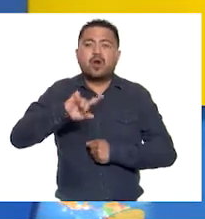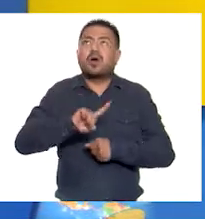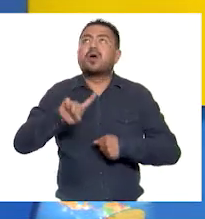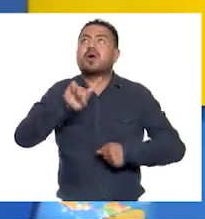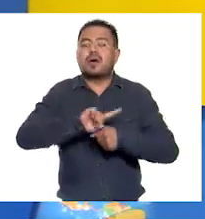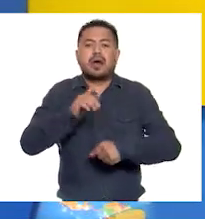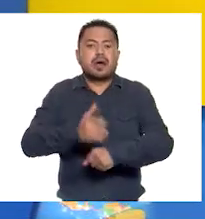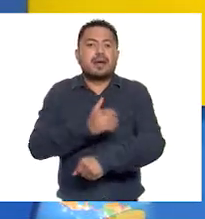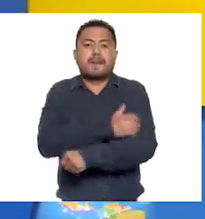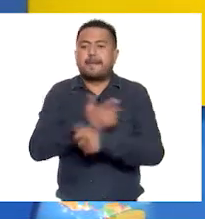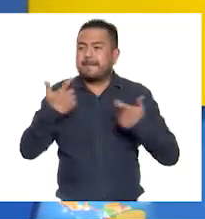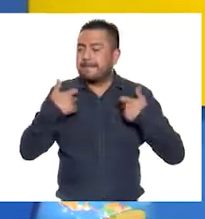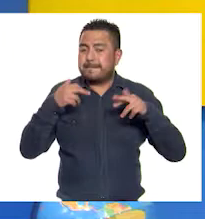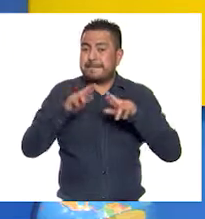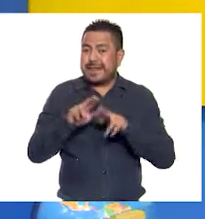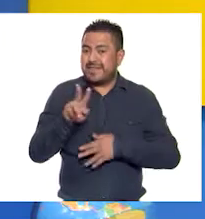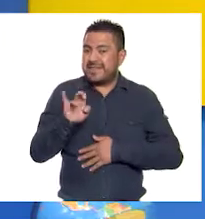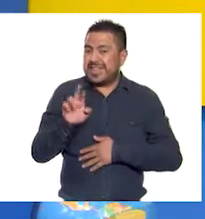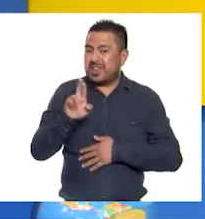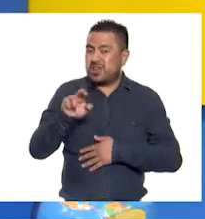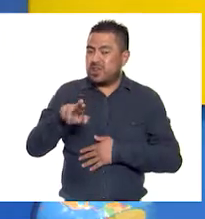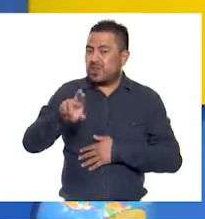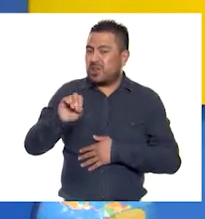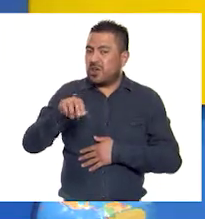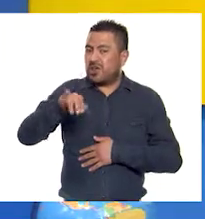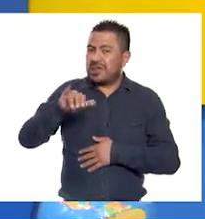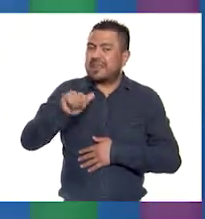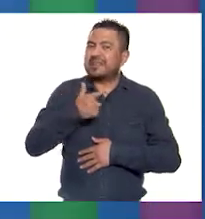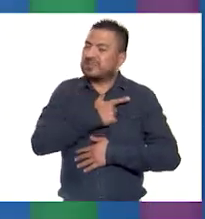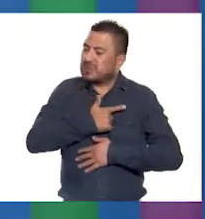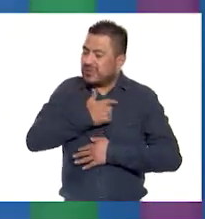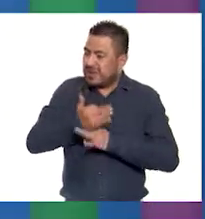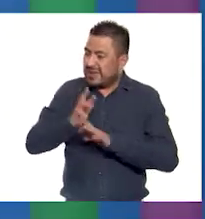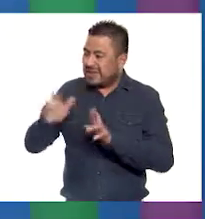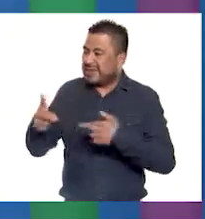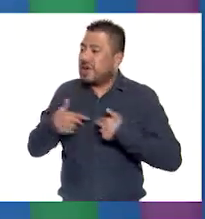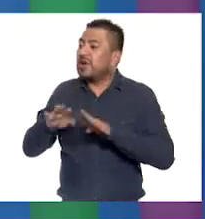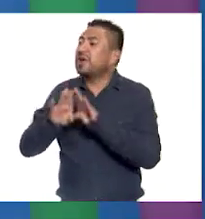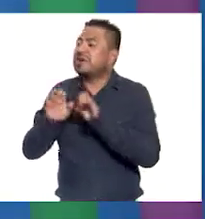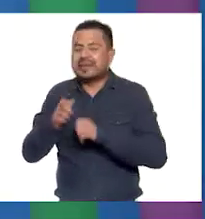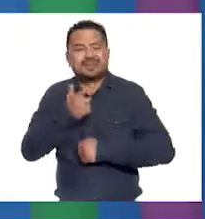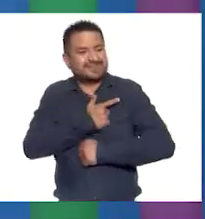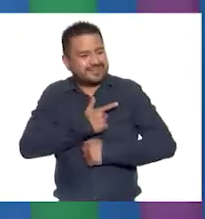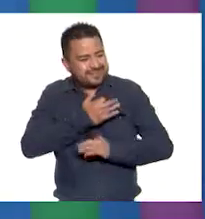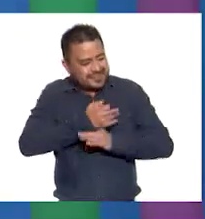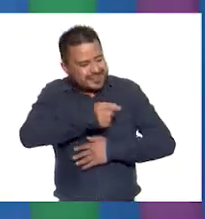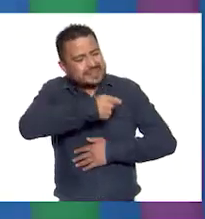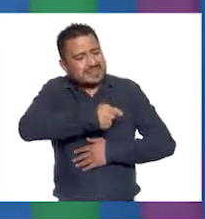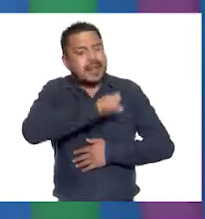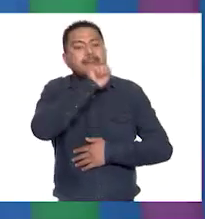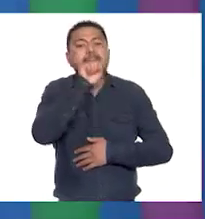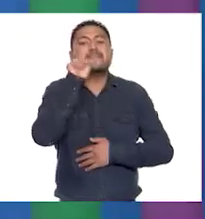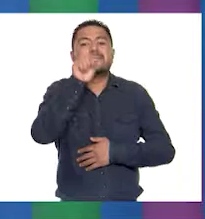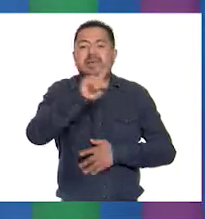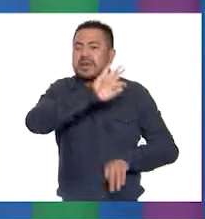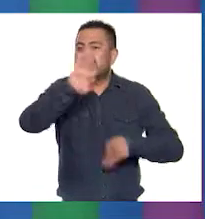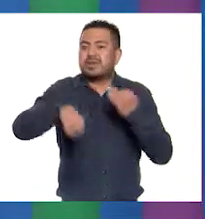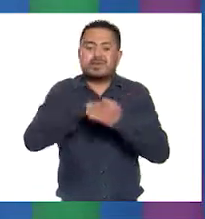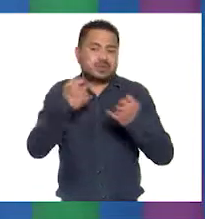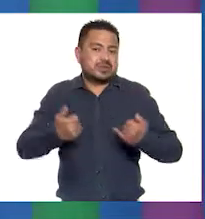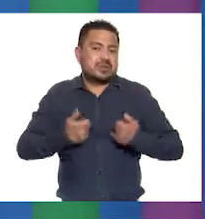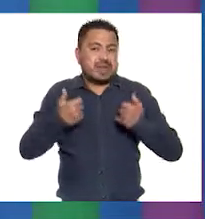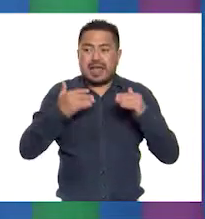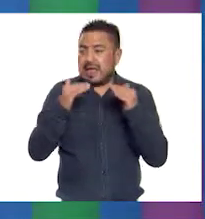nos acompaña la maestra Verónica Hernández, a quien recibo con muchísimo gusto. ¿Cómo estás, maestra? Qué gusto saludarte, Jenny, y también a los chicos en